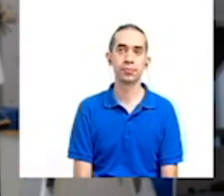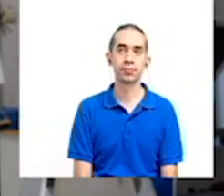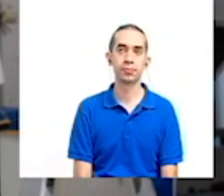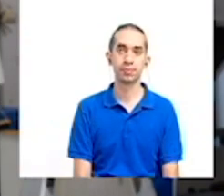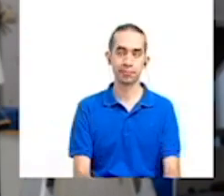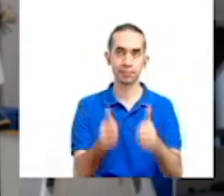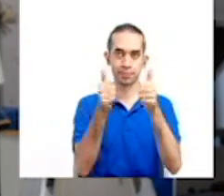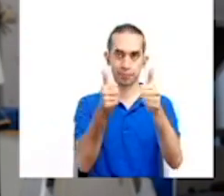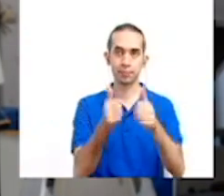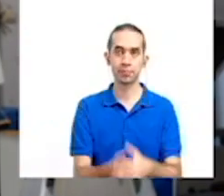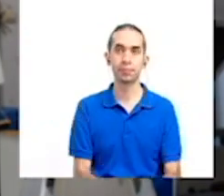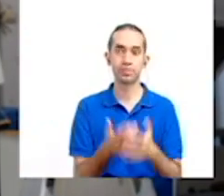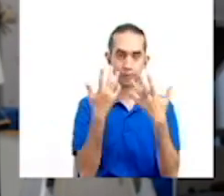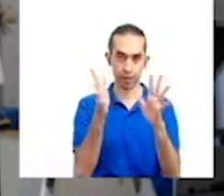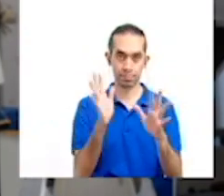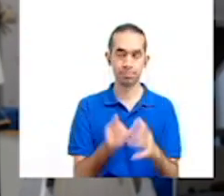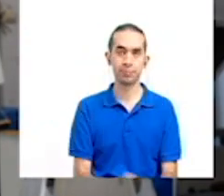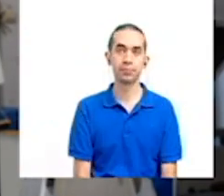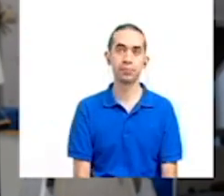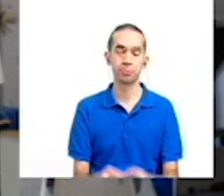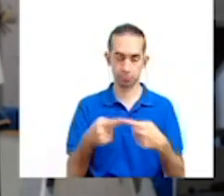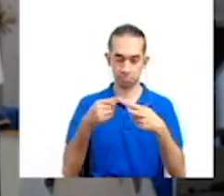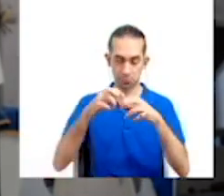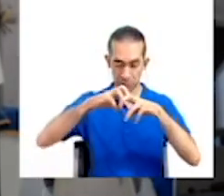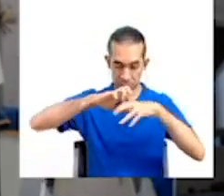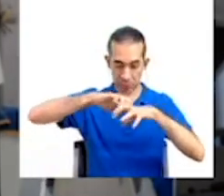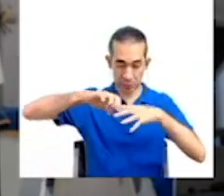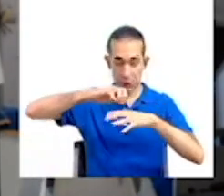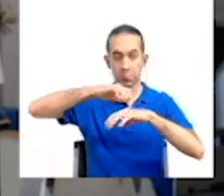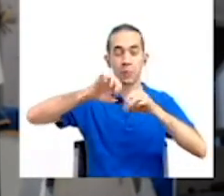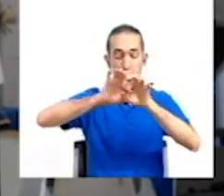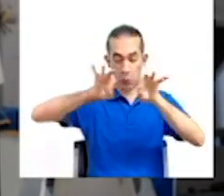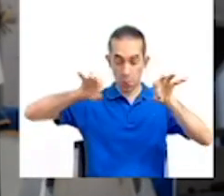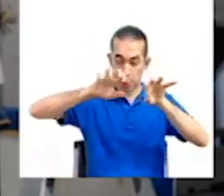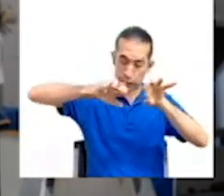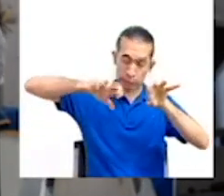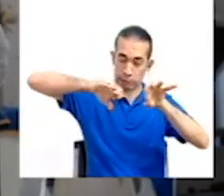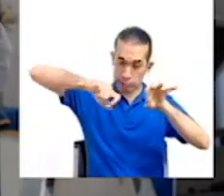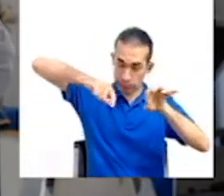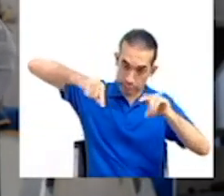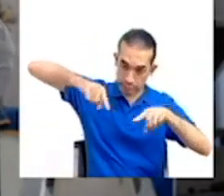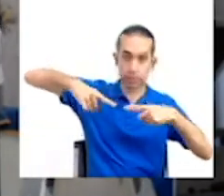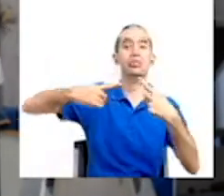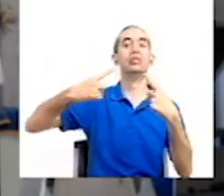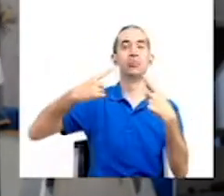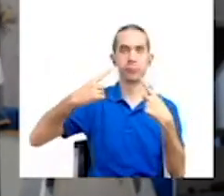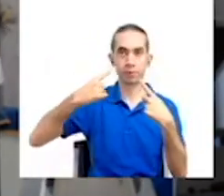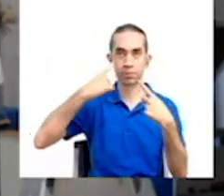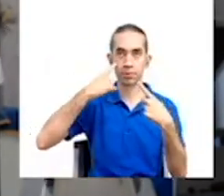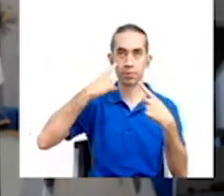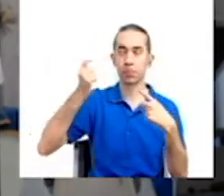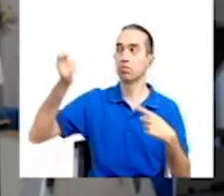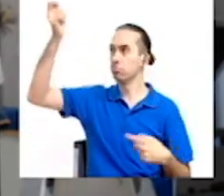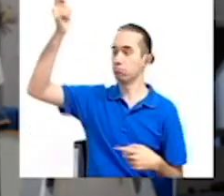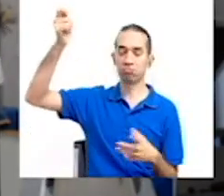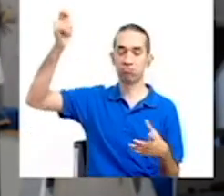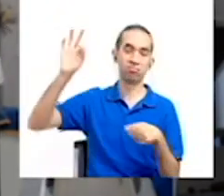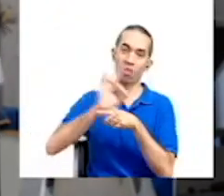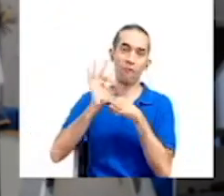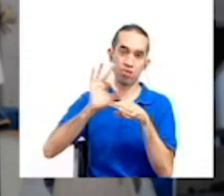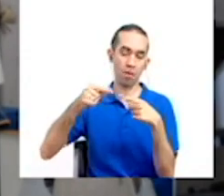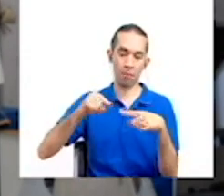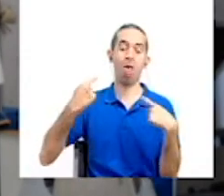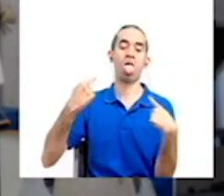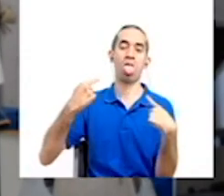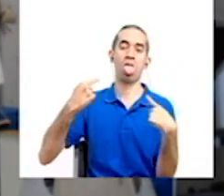Muy bien, ya está abierto. Ahora, evidentemente, como el circuito está abierto, ya no se va a encender el